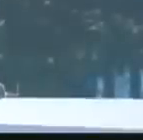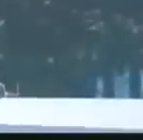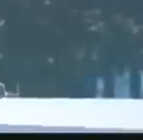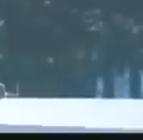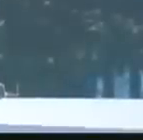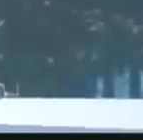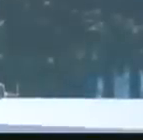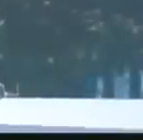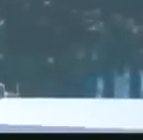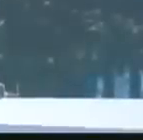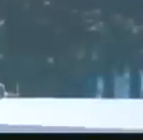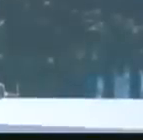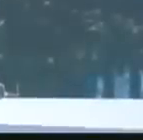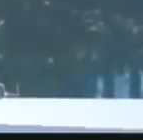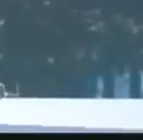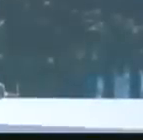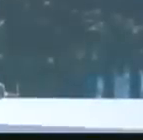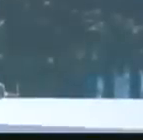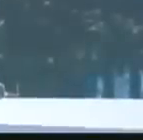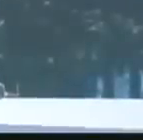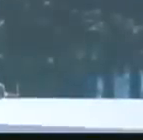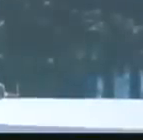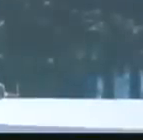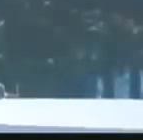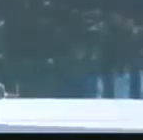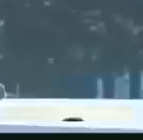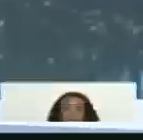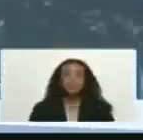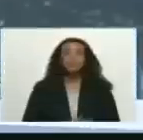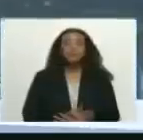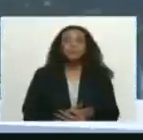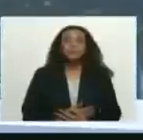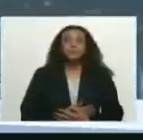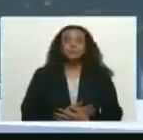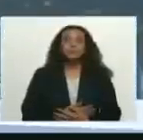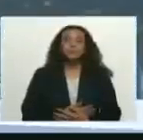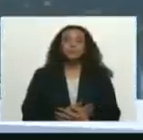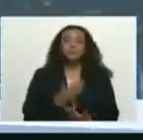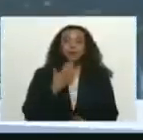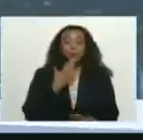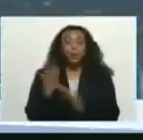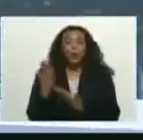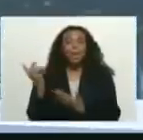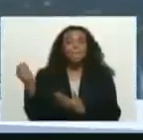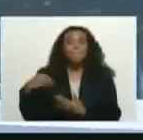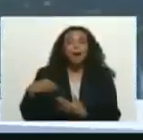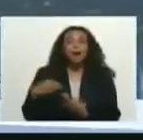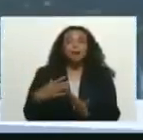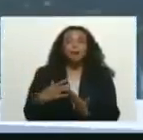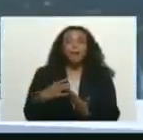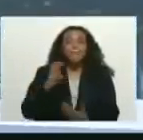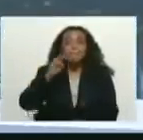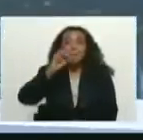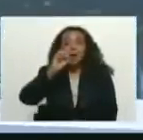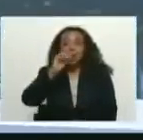diputado Nicolás Ernesto Maduro Guerra, que ha estado, bueno, recorriendo